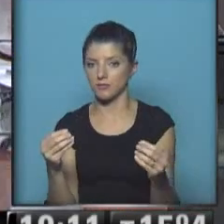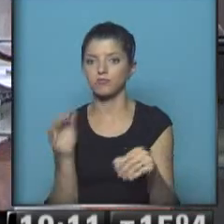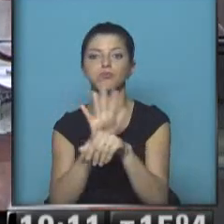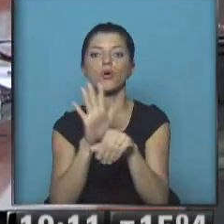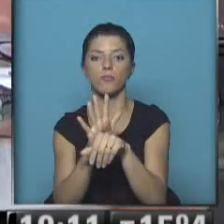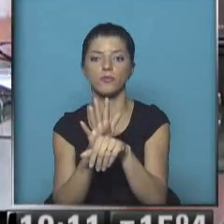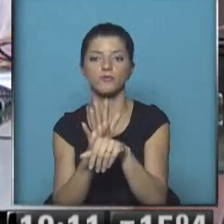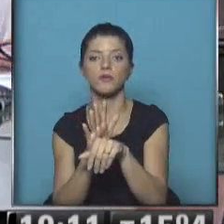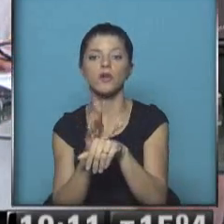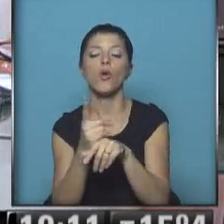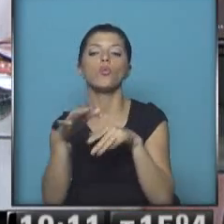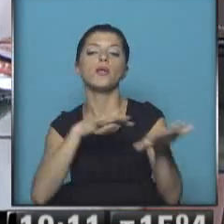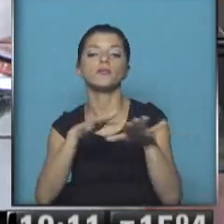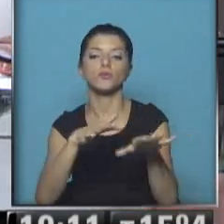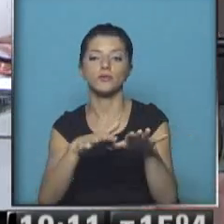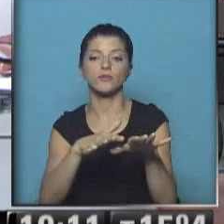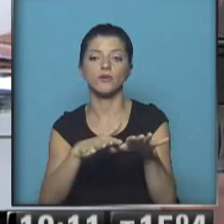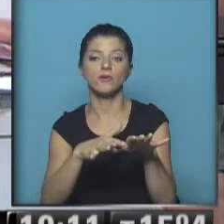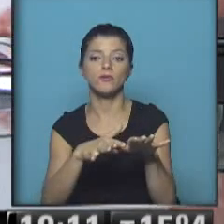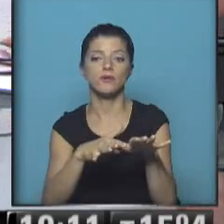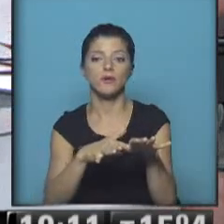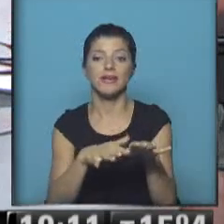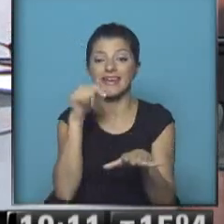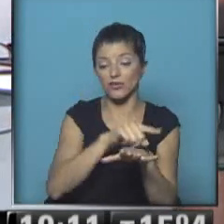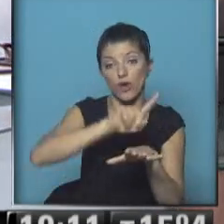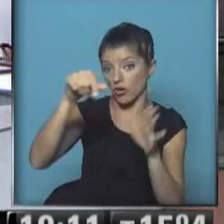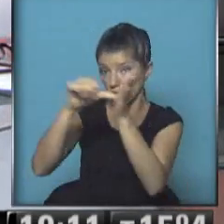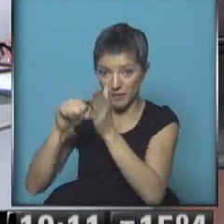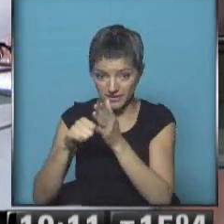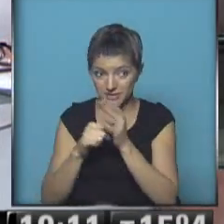leading case, digamos, un caso testigo que le puede llegar a ocurrir a otros países también de Europa.